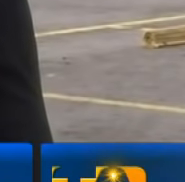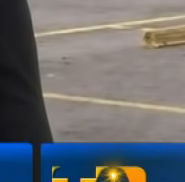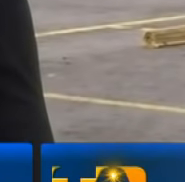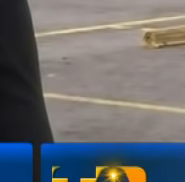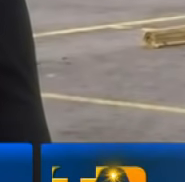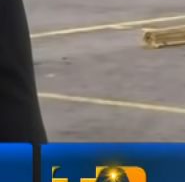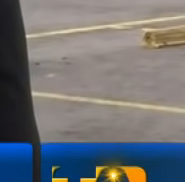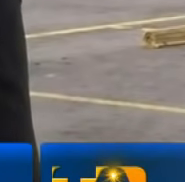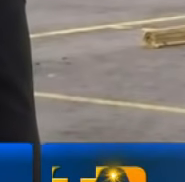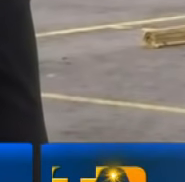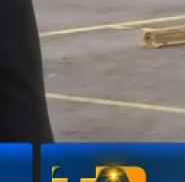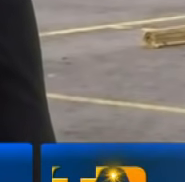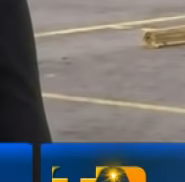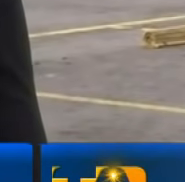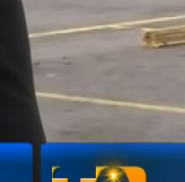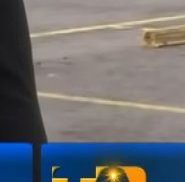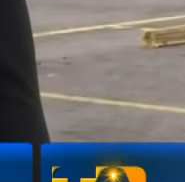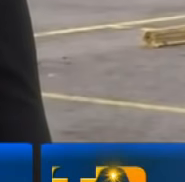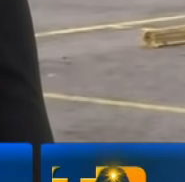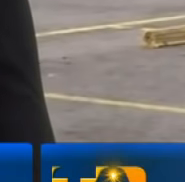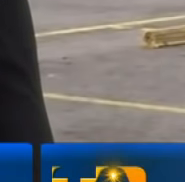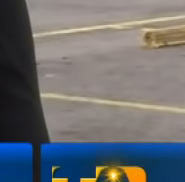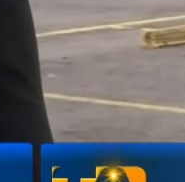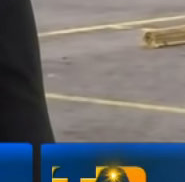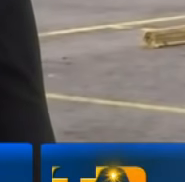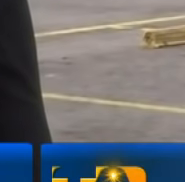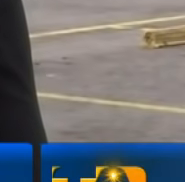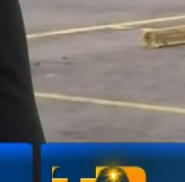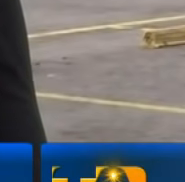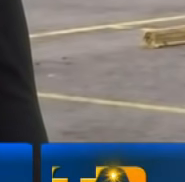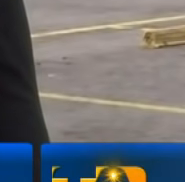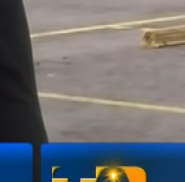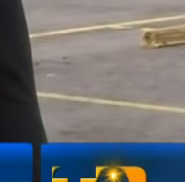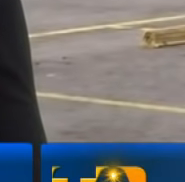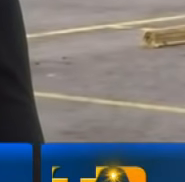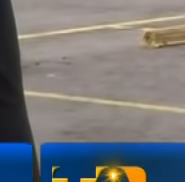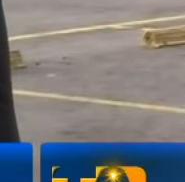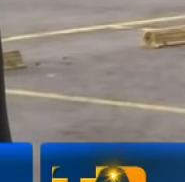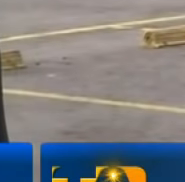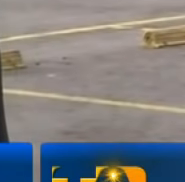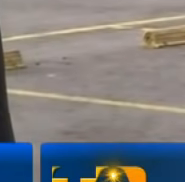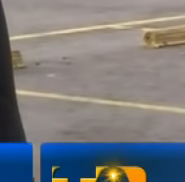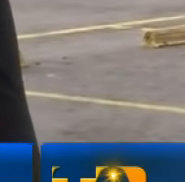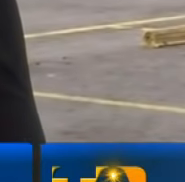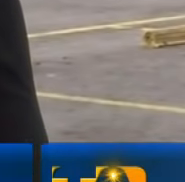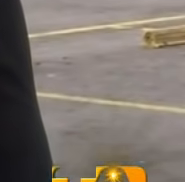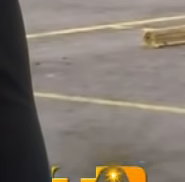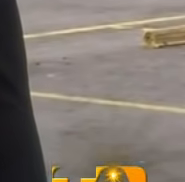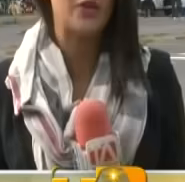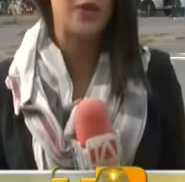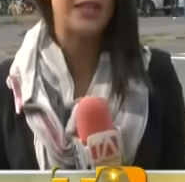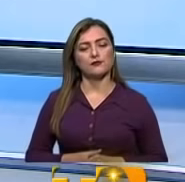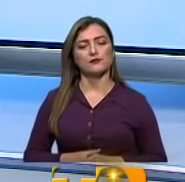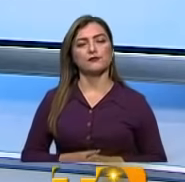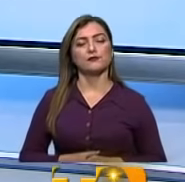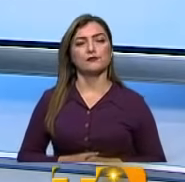en la calle. ¿Se puede hacer? ¿No se puede hacer? ¿Hay sanciones? ¿Qué va a pasar de acuerdo a la normativa municipal? Así que en un ratito más nos conectamos. Muy